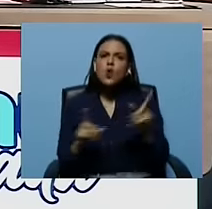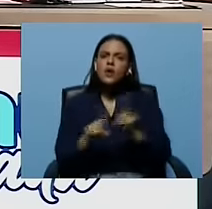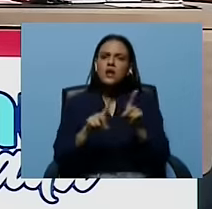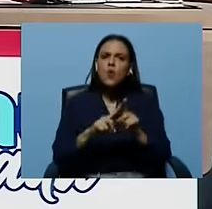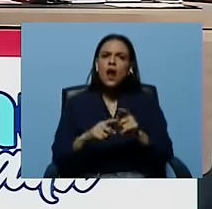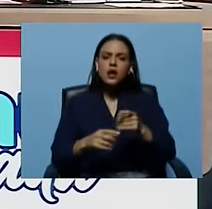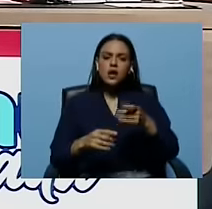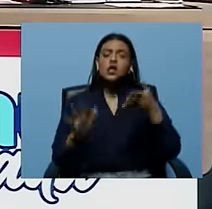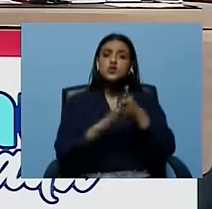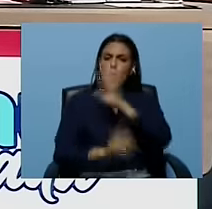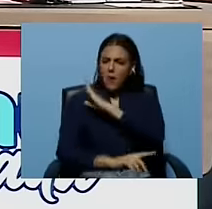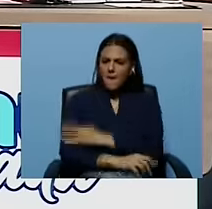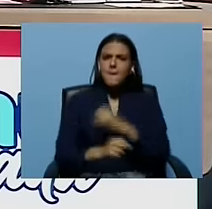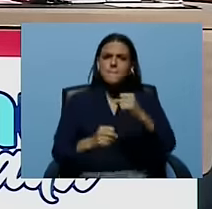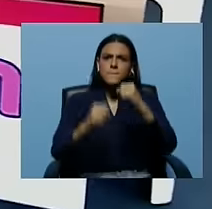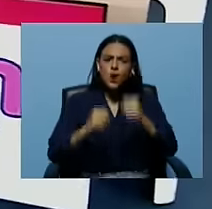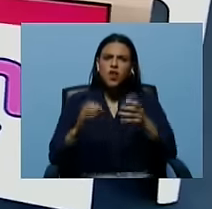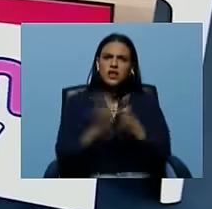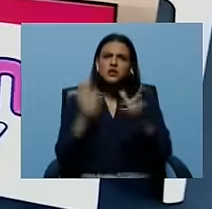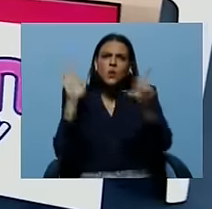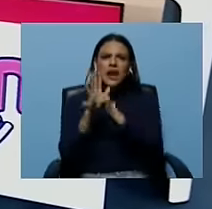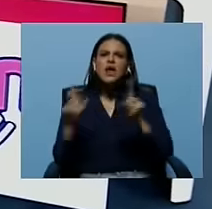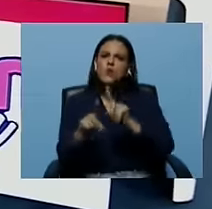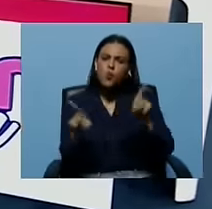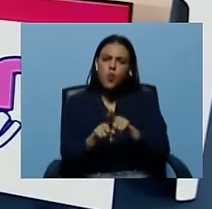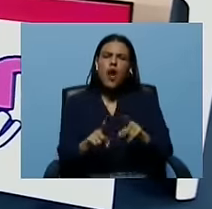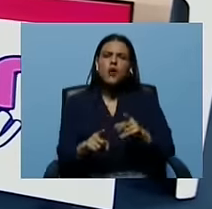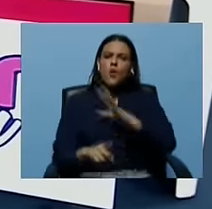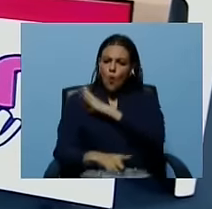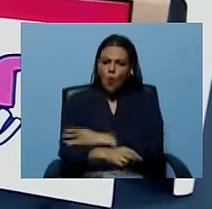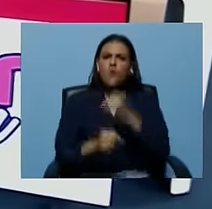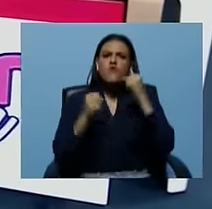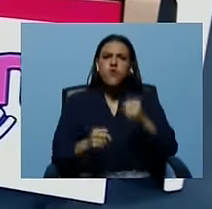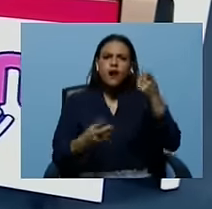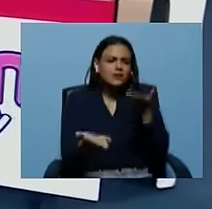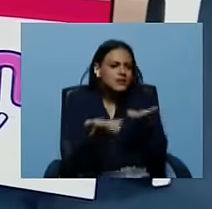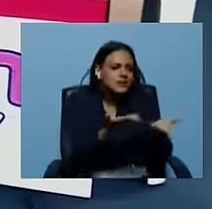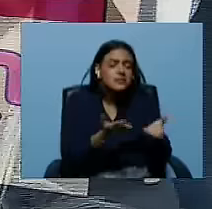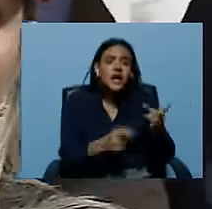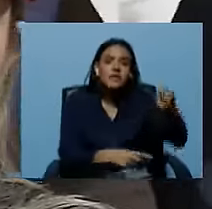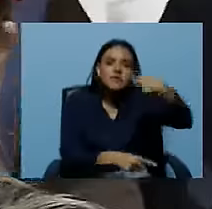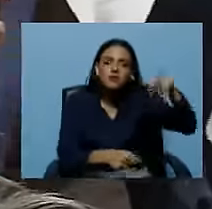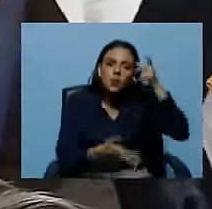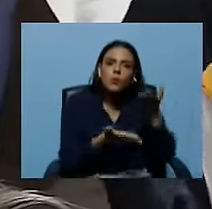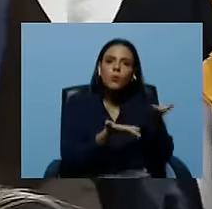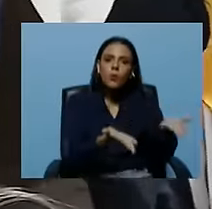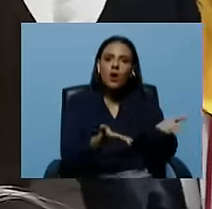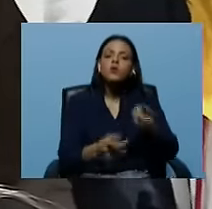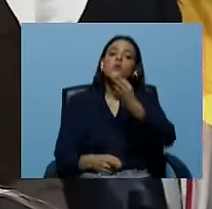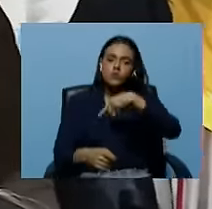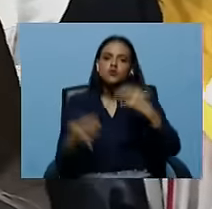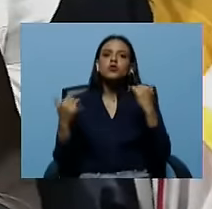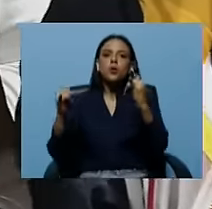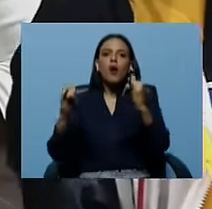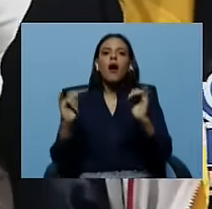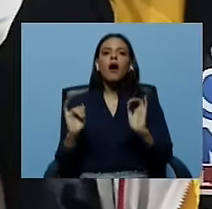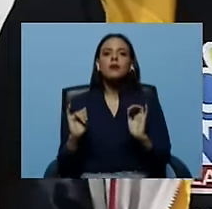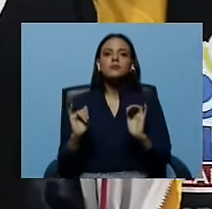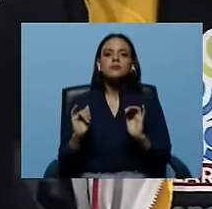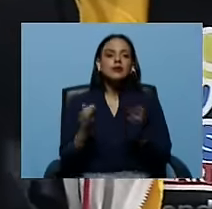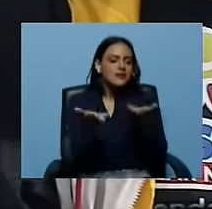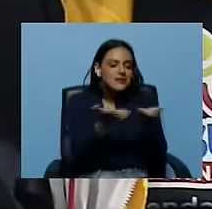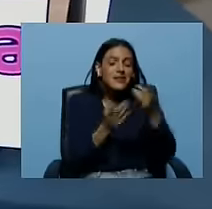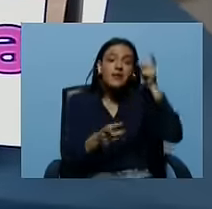legislativo fuerte, al servicio de la nación, lo tenemos, al servicio del